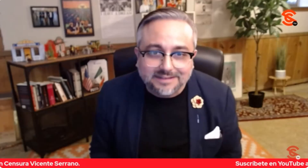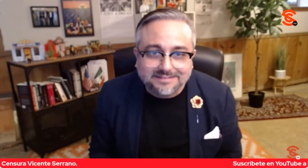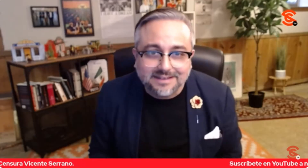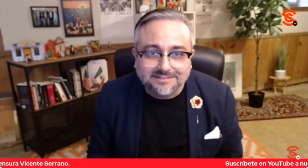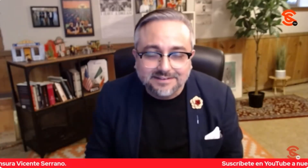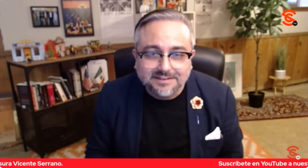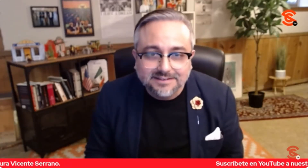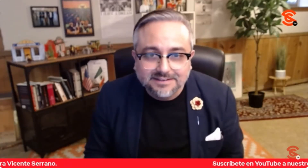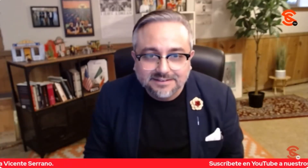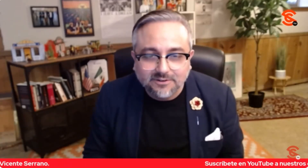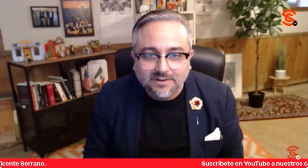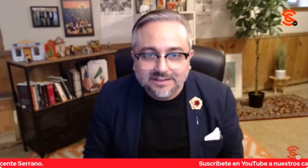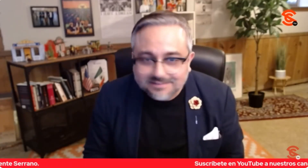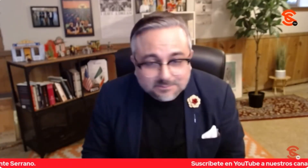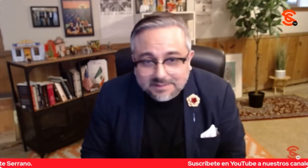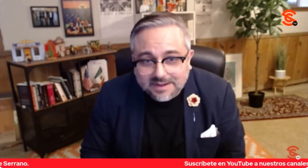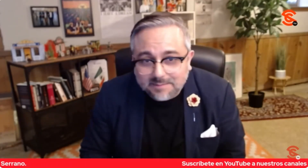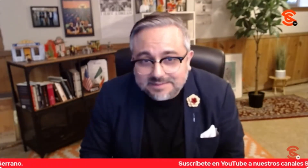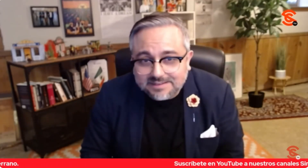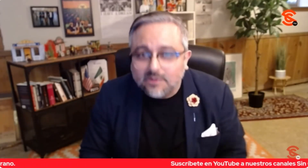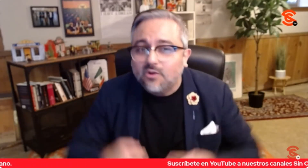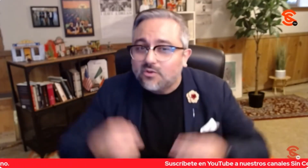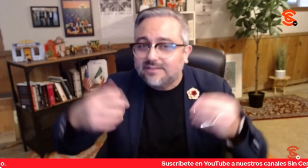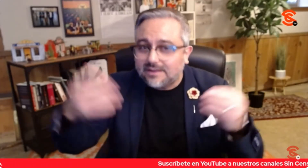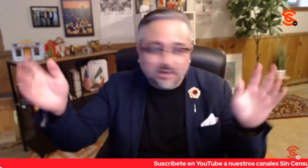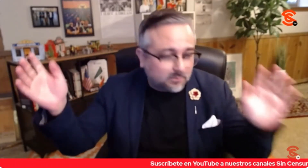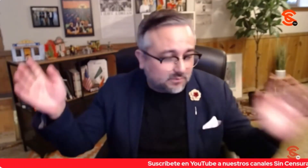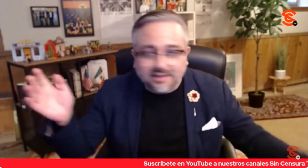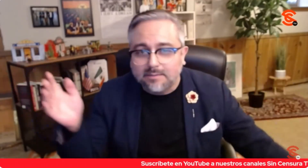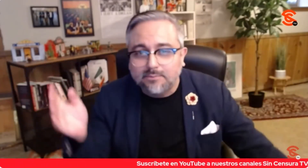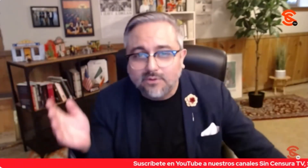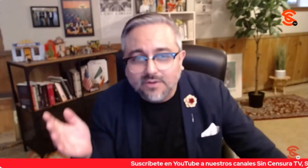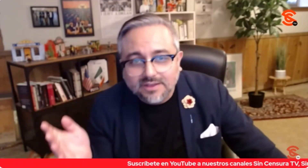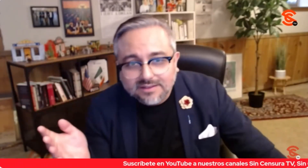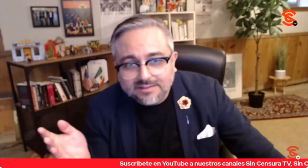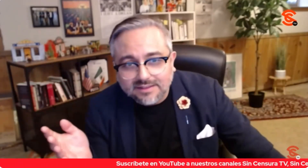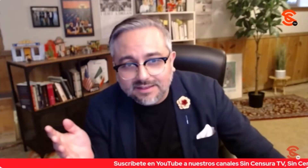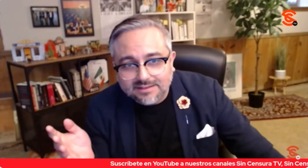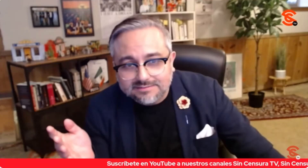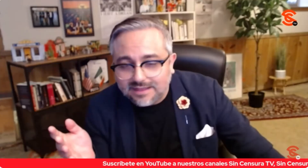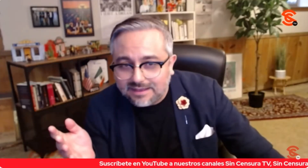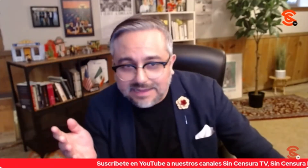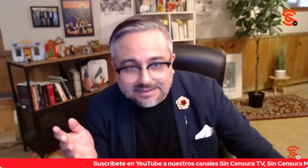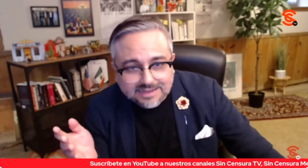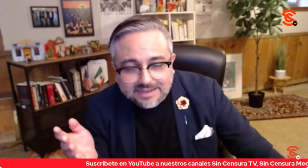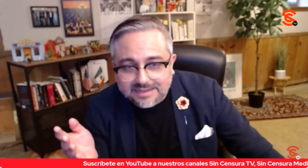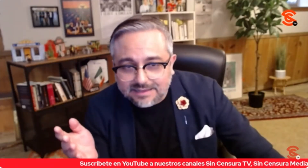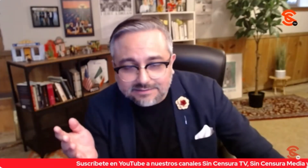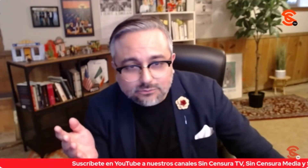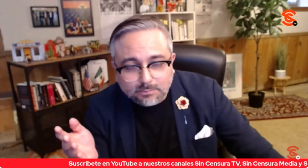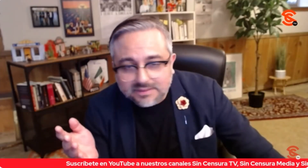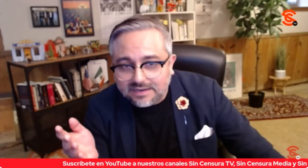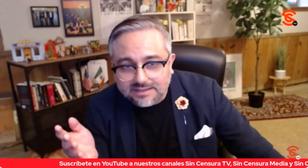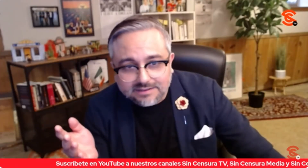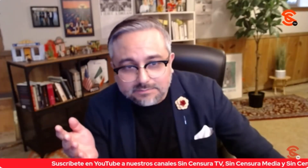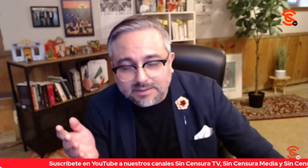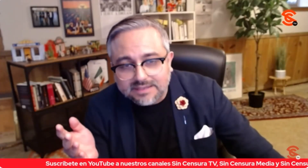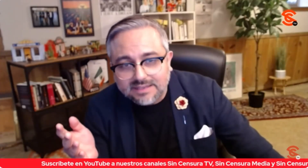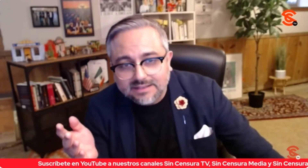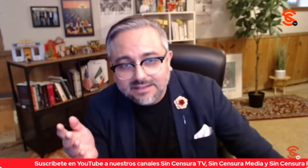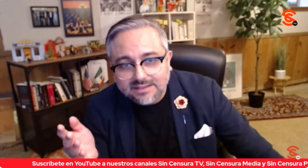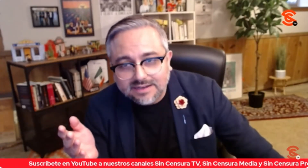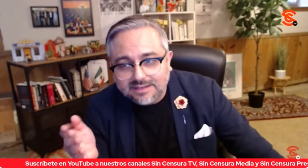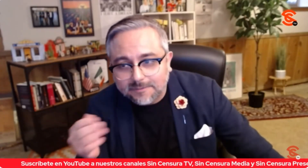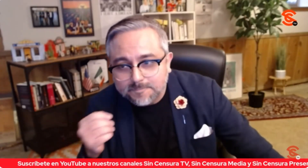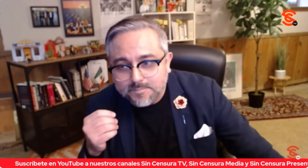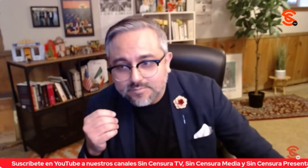comer las hamburguesas, ¿no? Es verdaderamente ridículo. Yo hace rato le ponía el ejemplo de esta arcaica y estúpida ley en